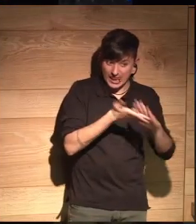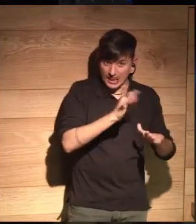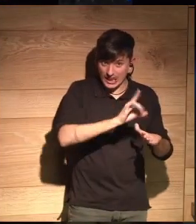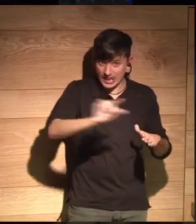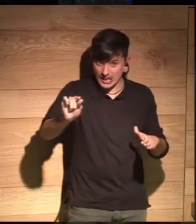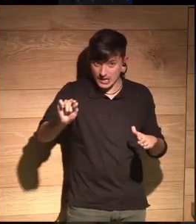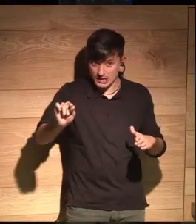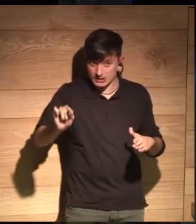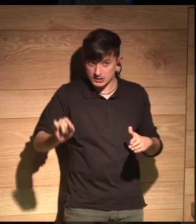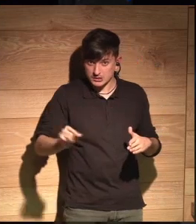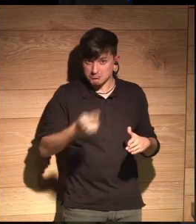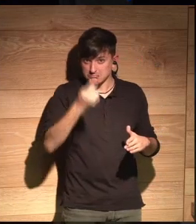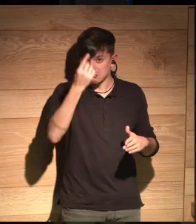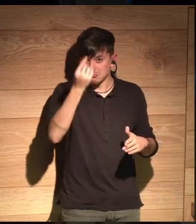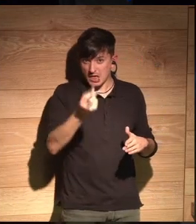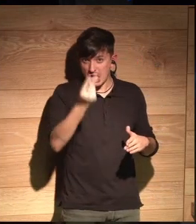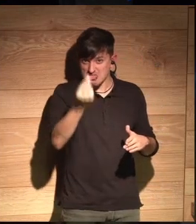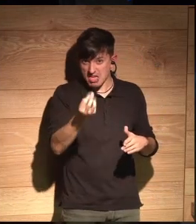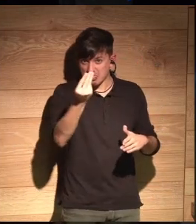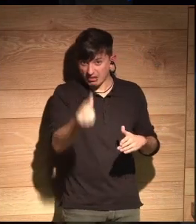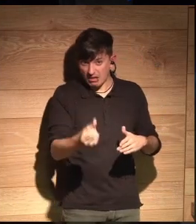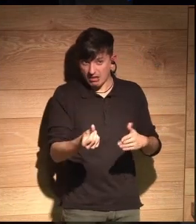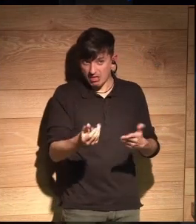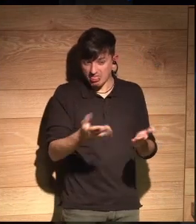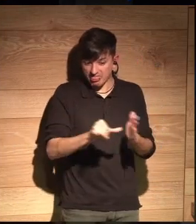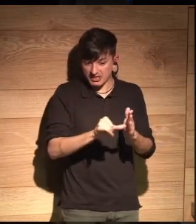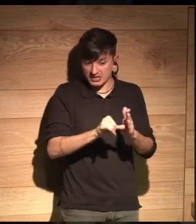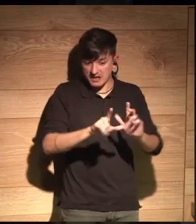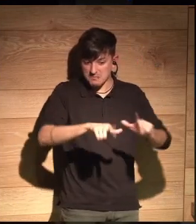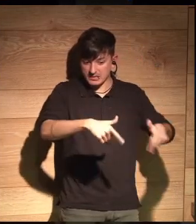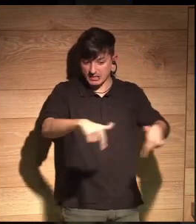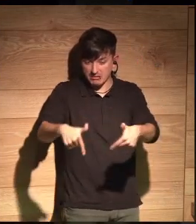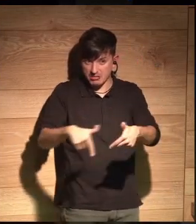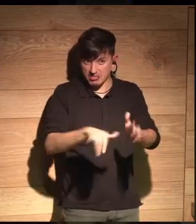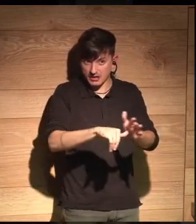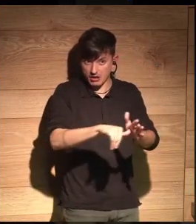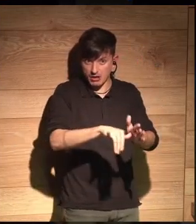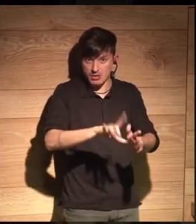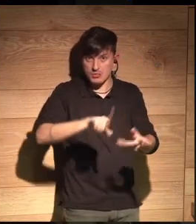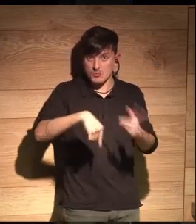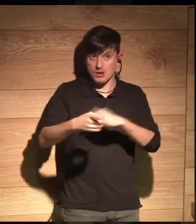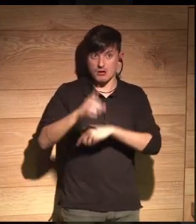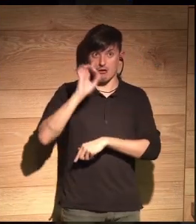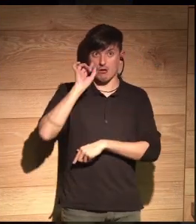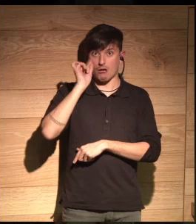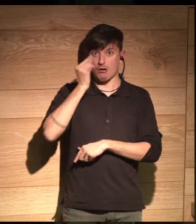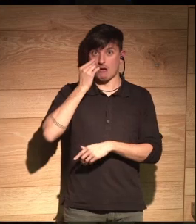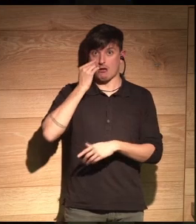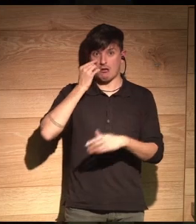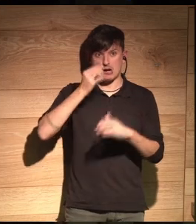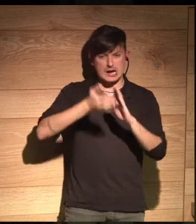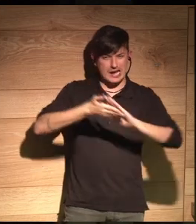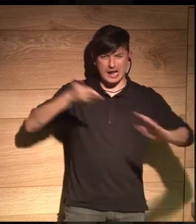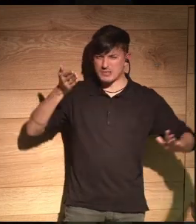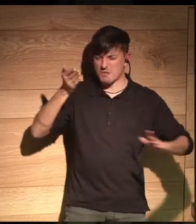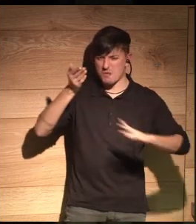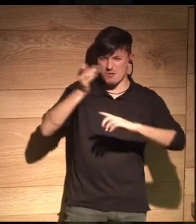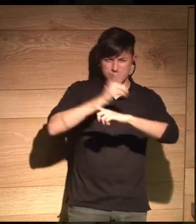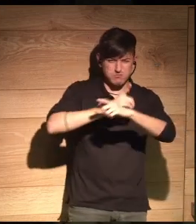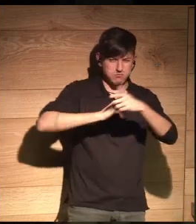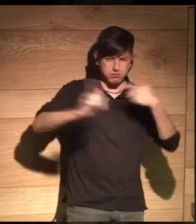días pues estaban en algunos vertederos cerca de seattle y después nos sorprendió cuán rápido empezaron a viajar